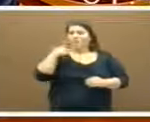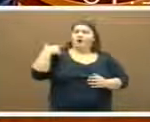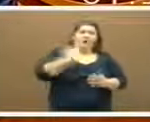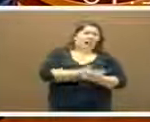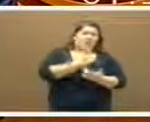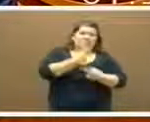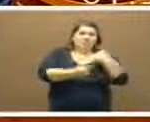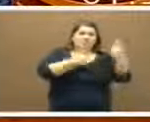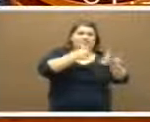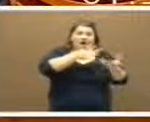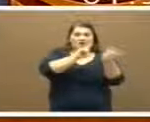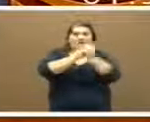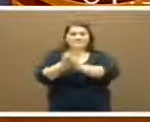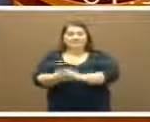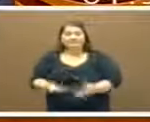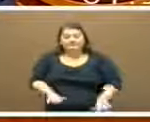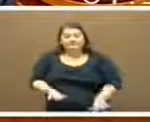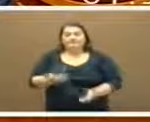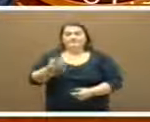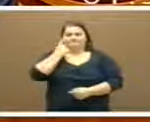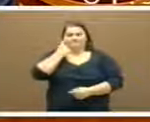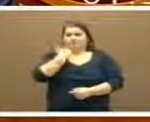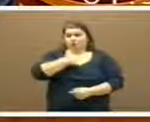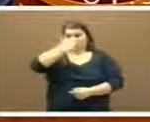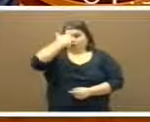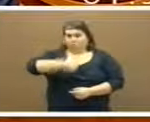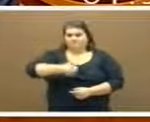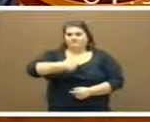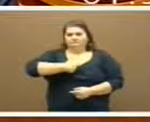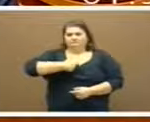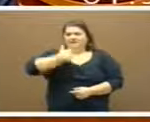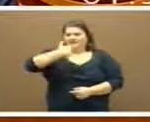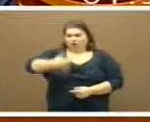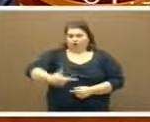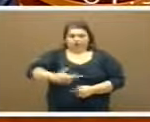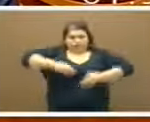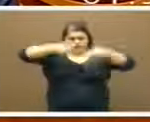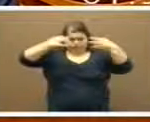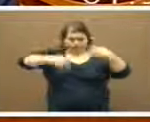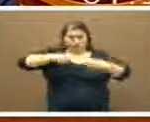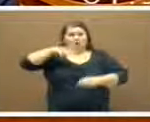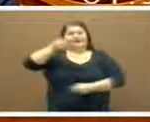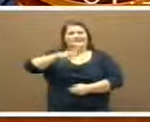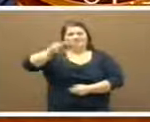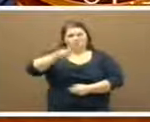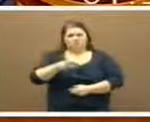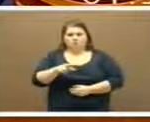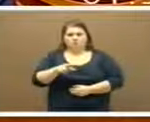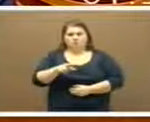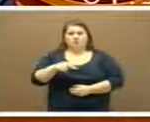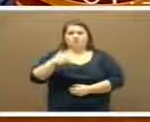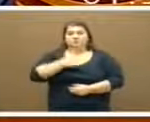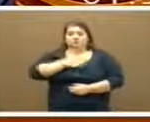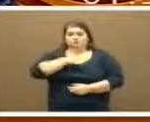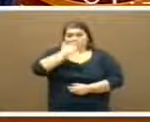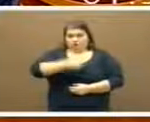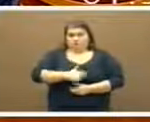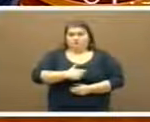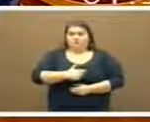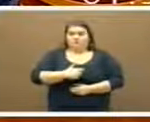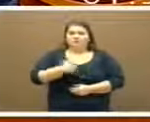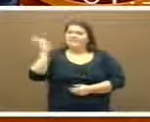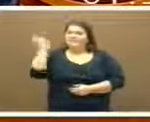¿no? Yo soy contundente en lo que he dicho y lo repito. Yo concretamente